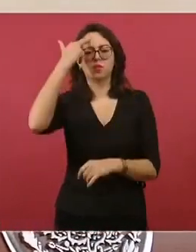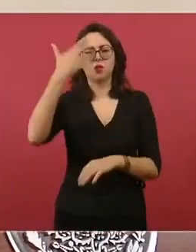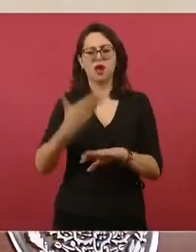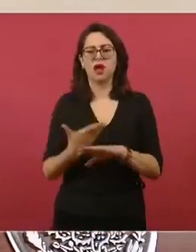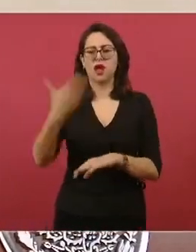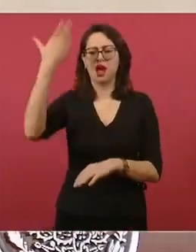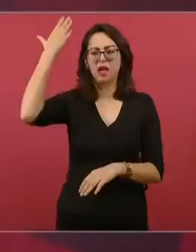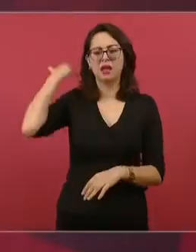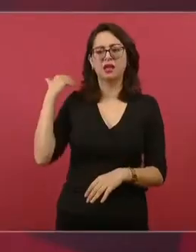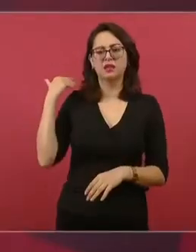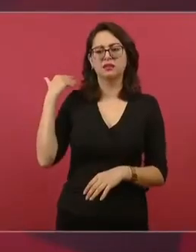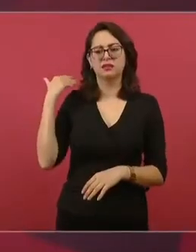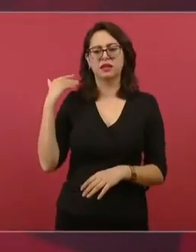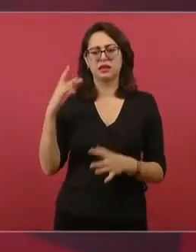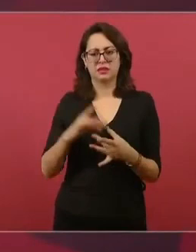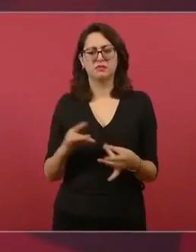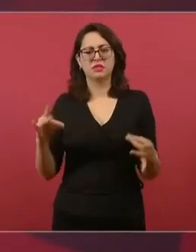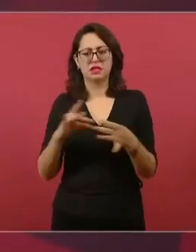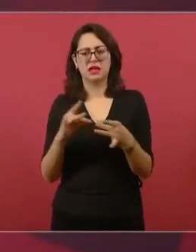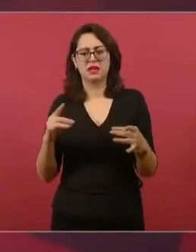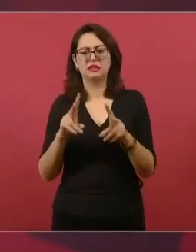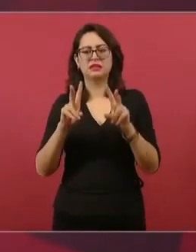No todo es racional.